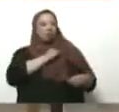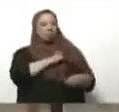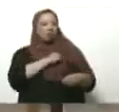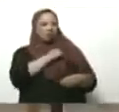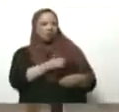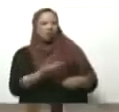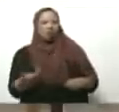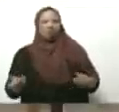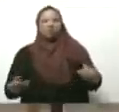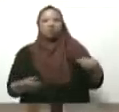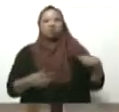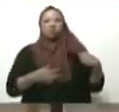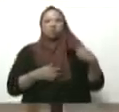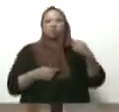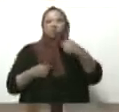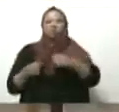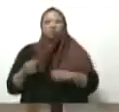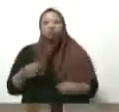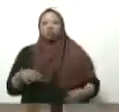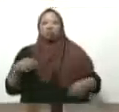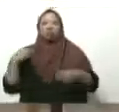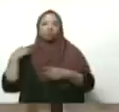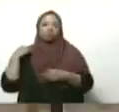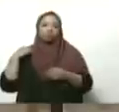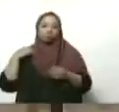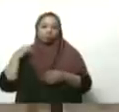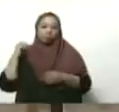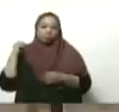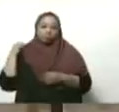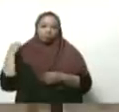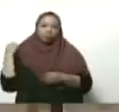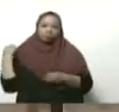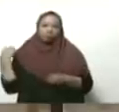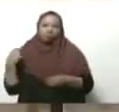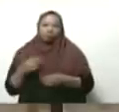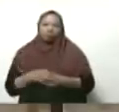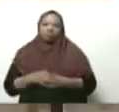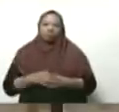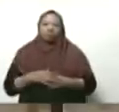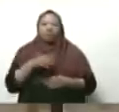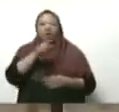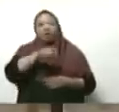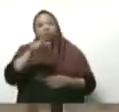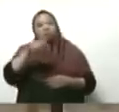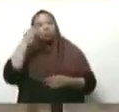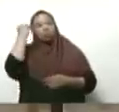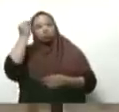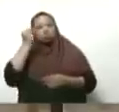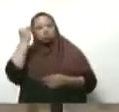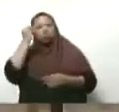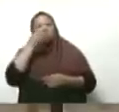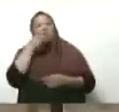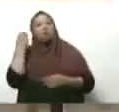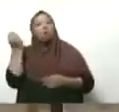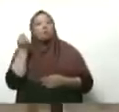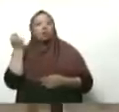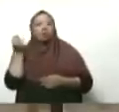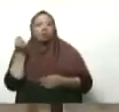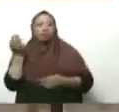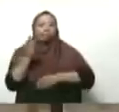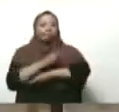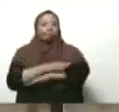narco telenovela ha llevado a creer a gran parte de la juventud